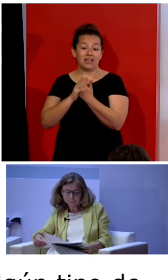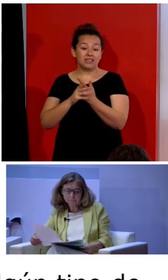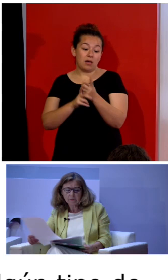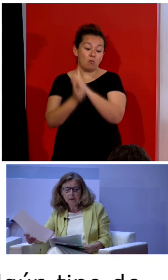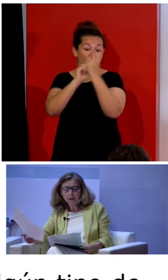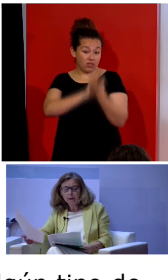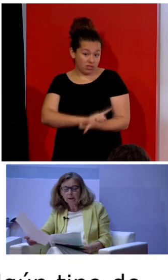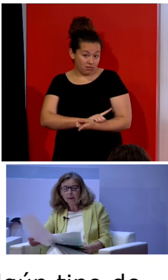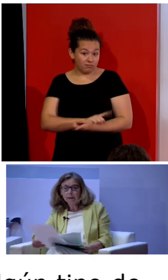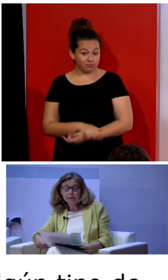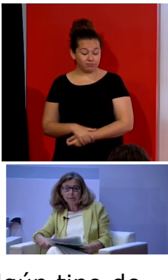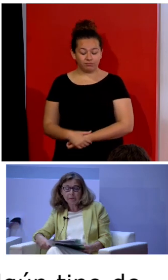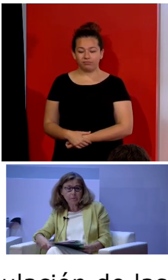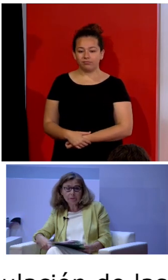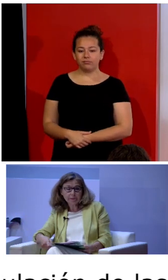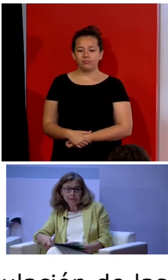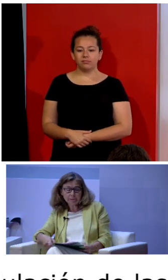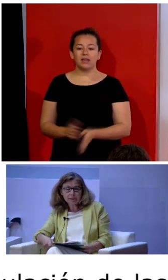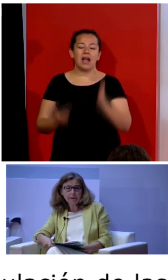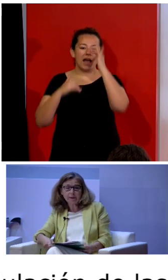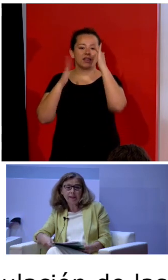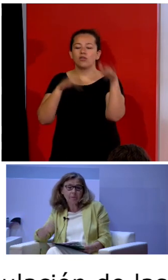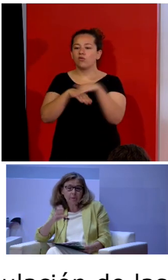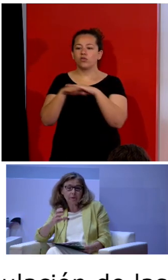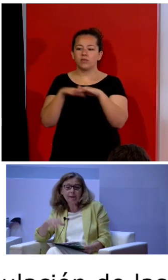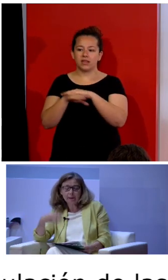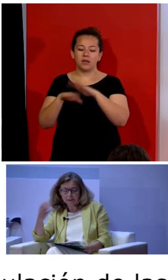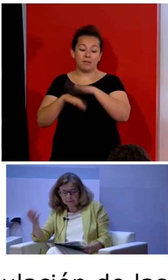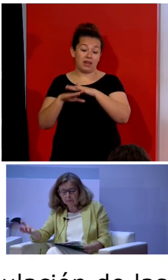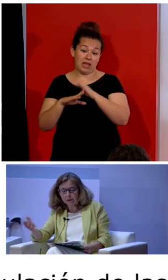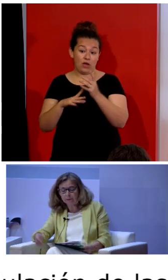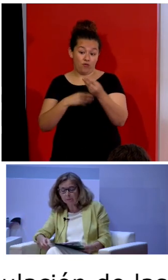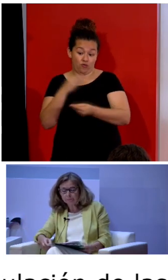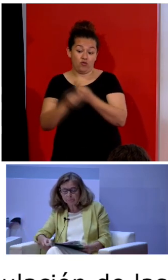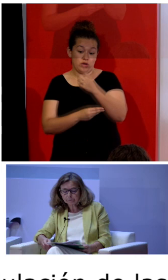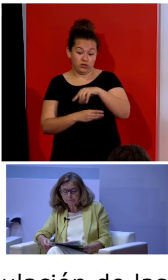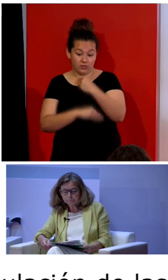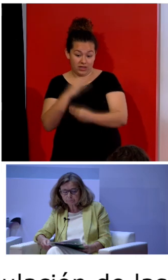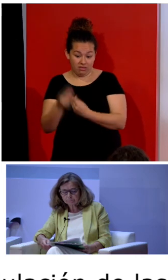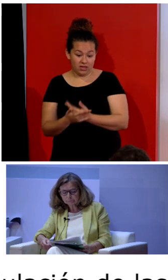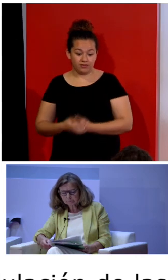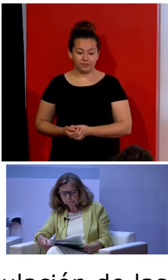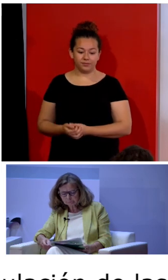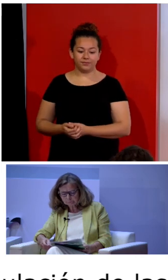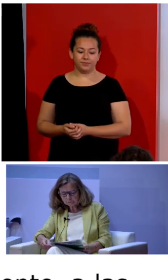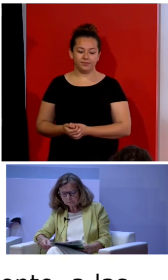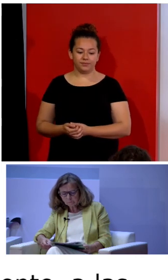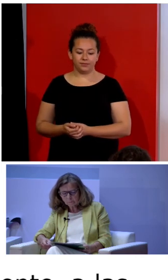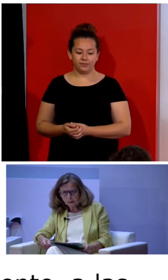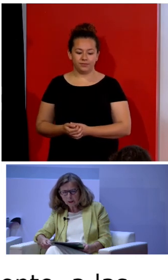mismas, en atención fundamentalmente a las funciones que van a desarrollar, ¿no?